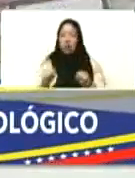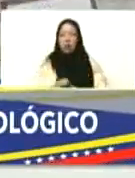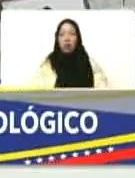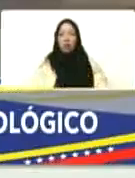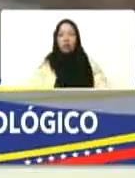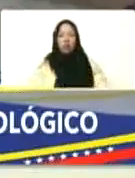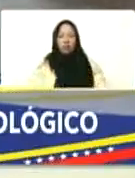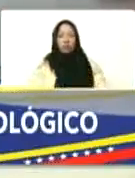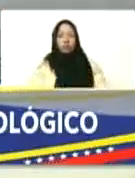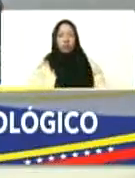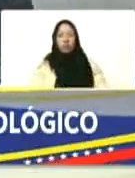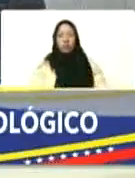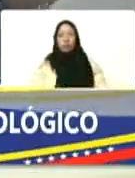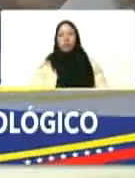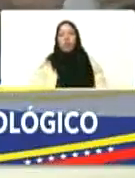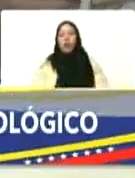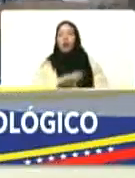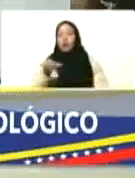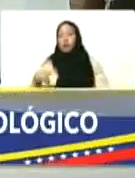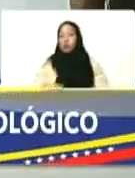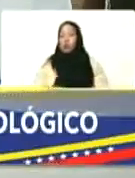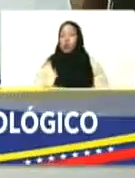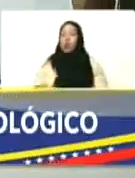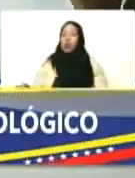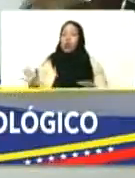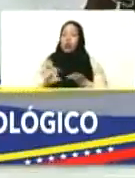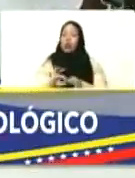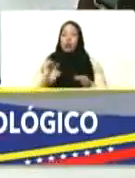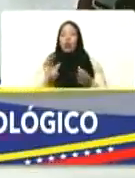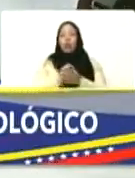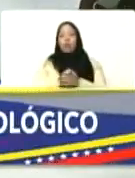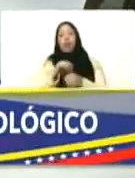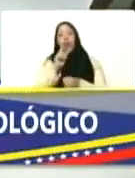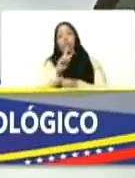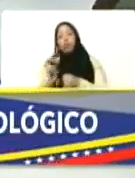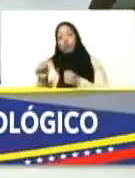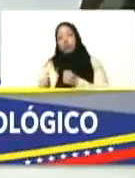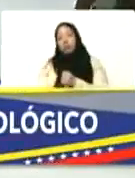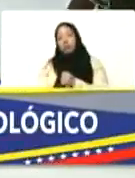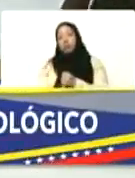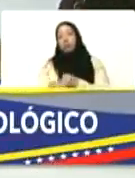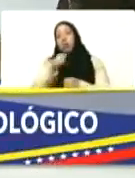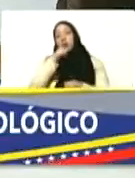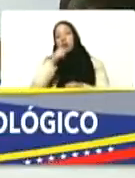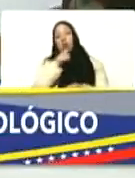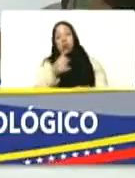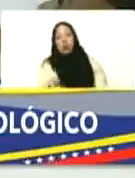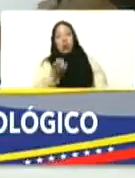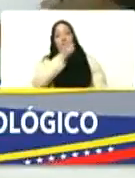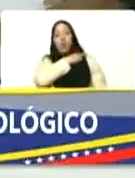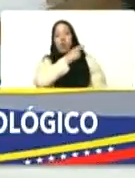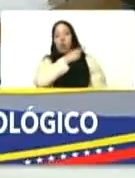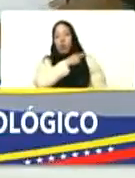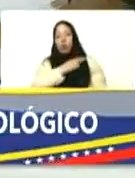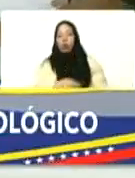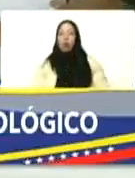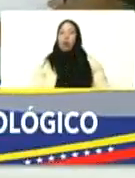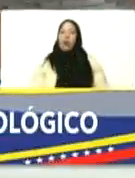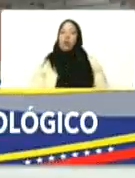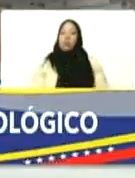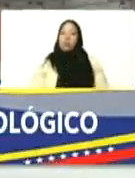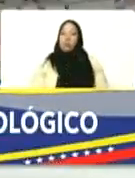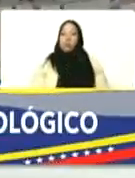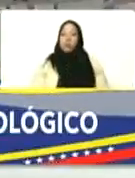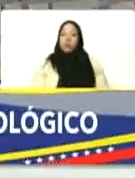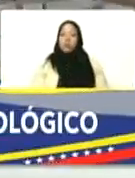Y para eso es que tenemos que articular, compañera vicepresidenta, quiero encargarla a usted